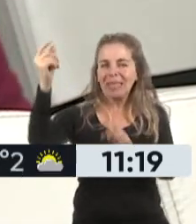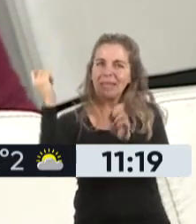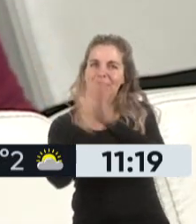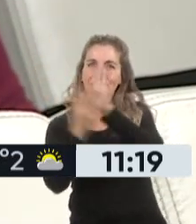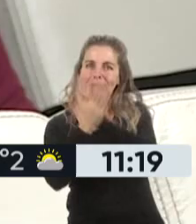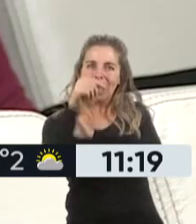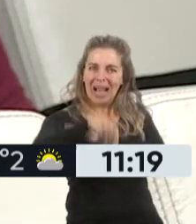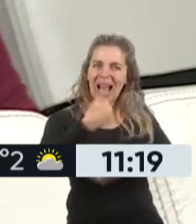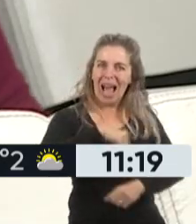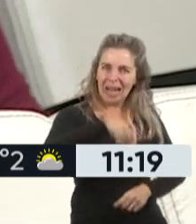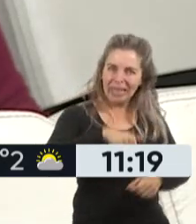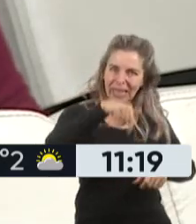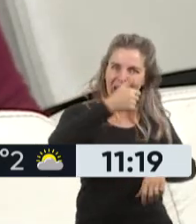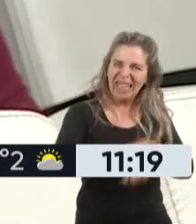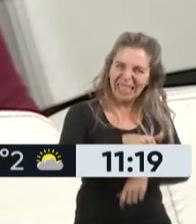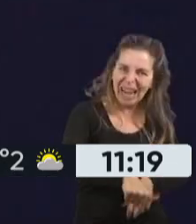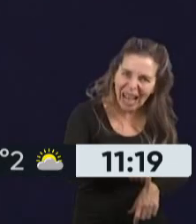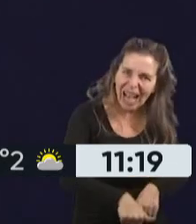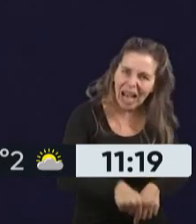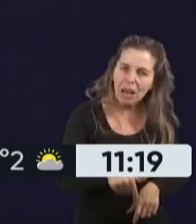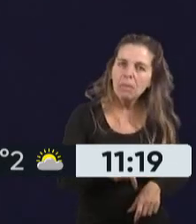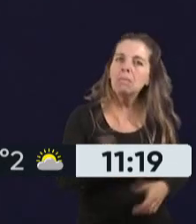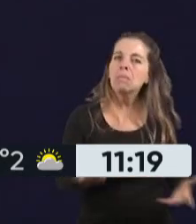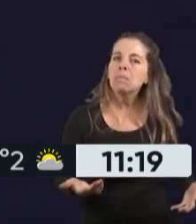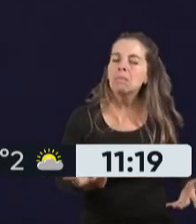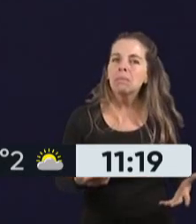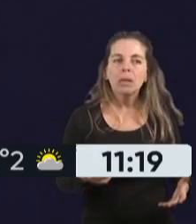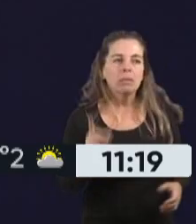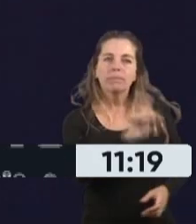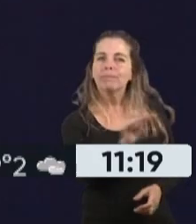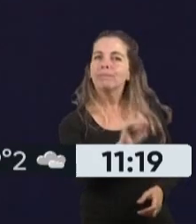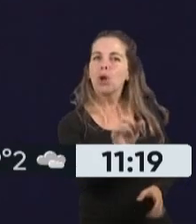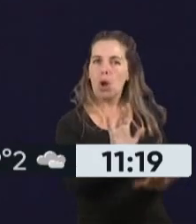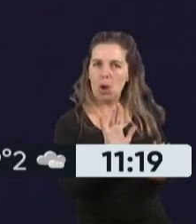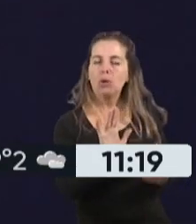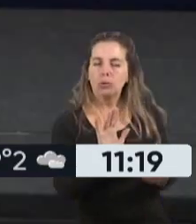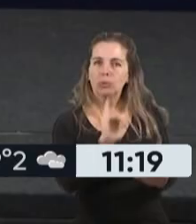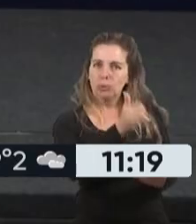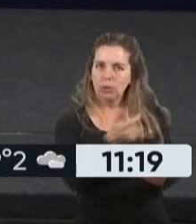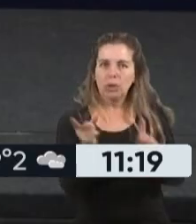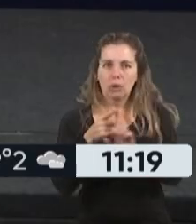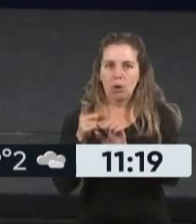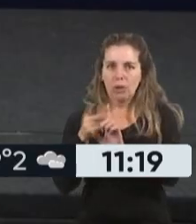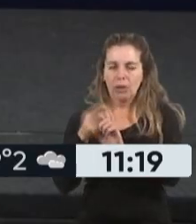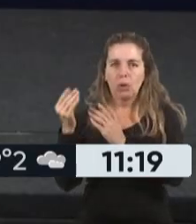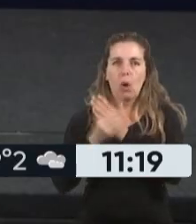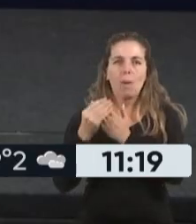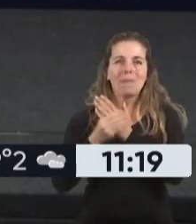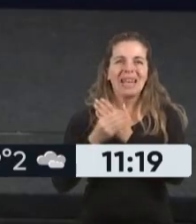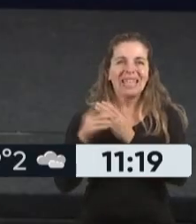de hecho en Argentina? Bueno, no, justamente hablé con la ministra